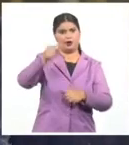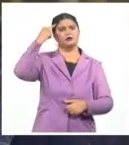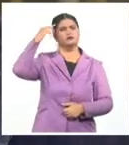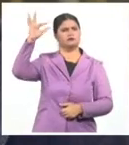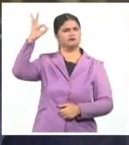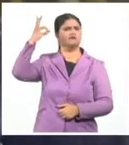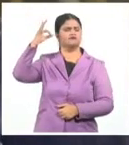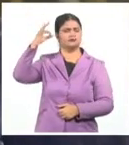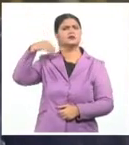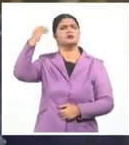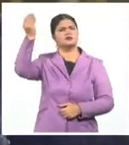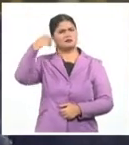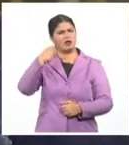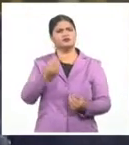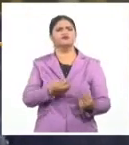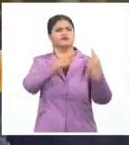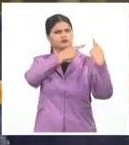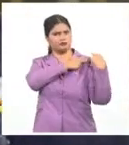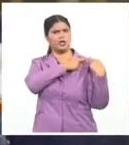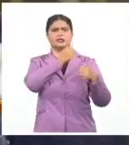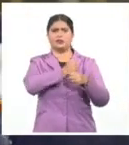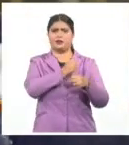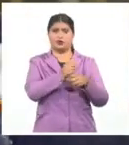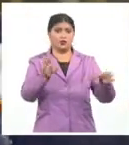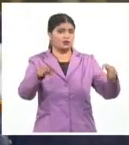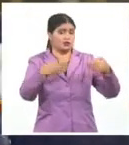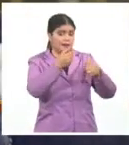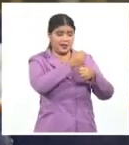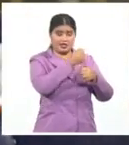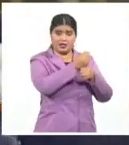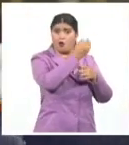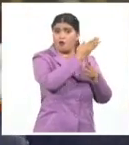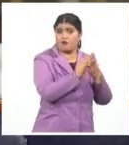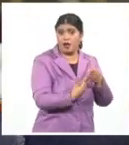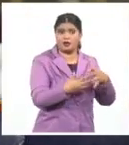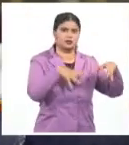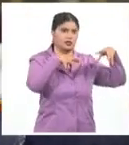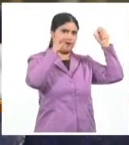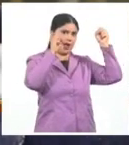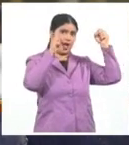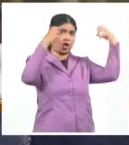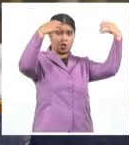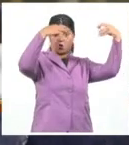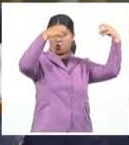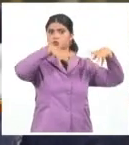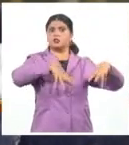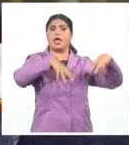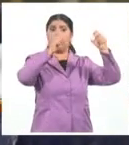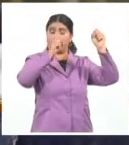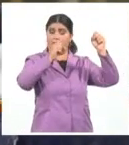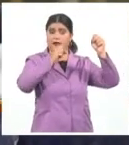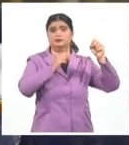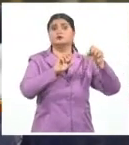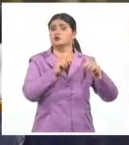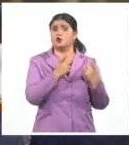están trabajando de cada vez que ellos terminen su jornada laboral, apagar aquellas luces, aquellos equipos que ya no son